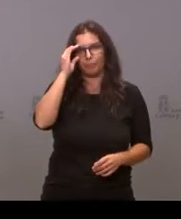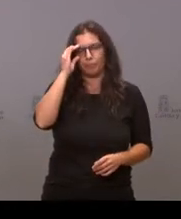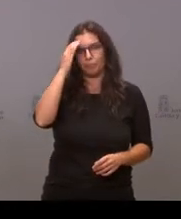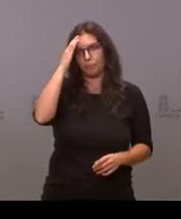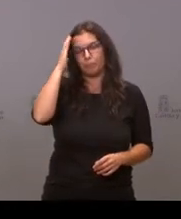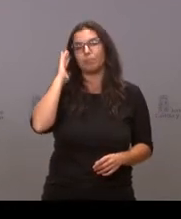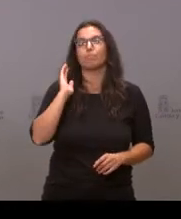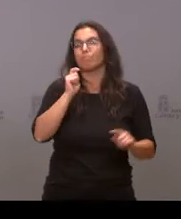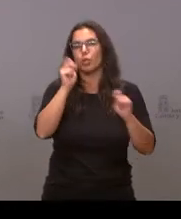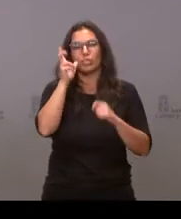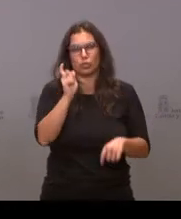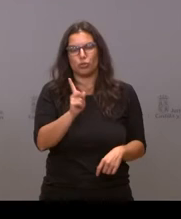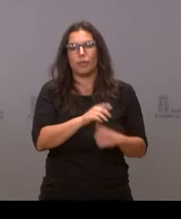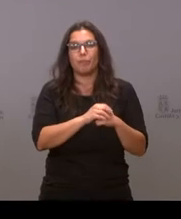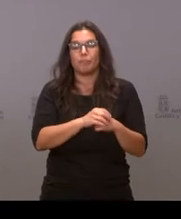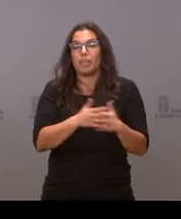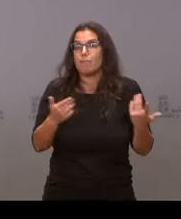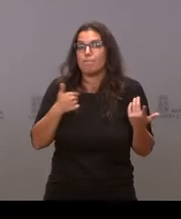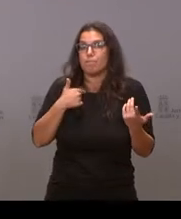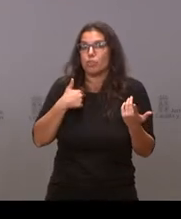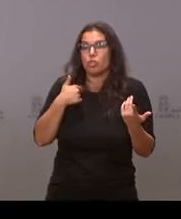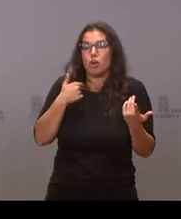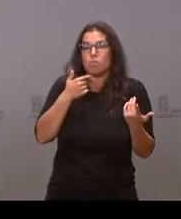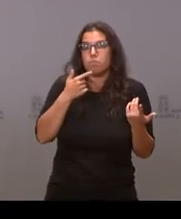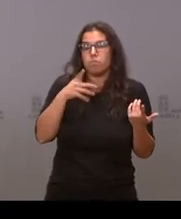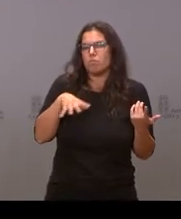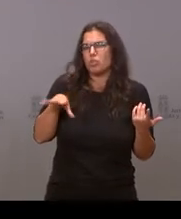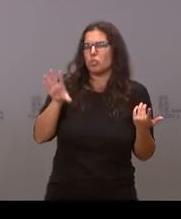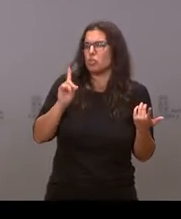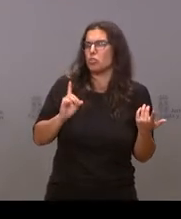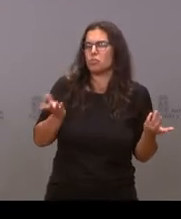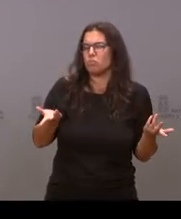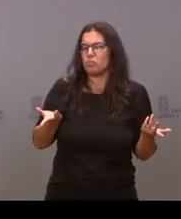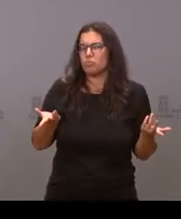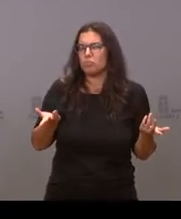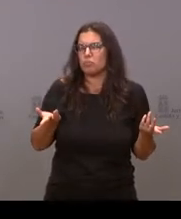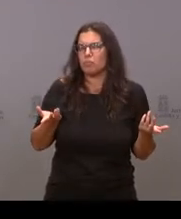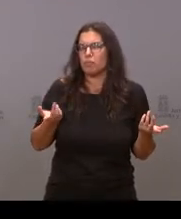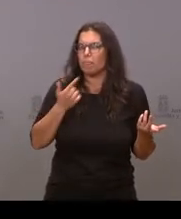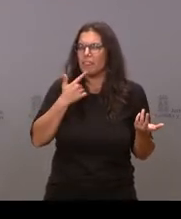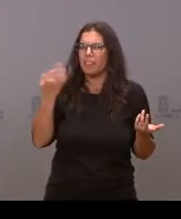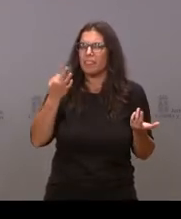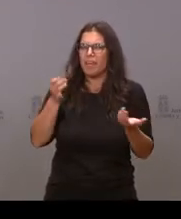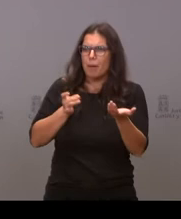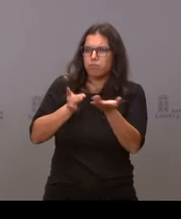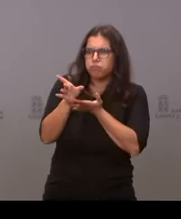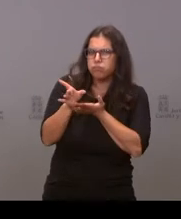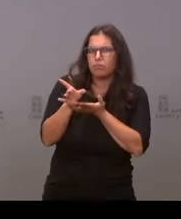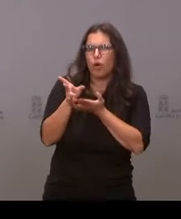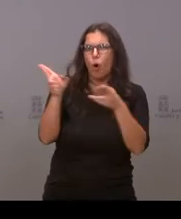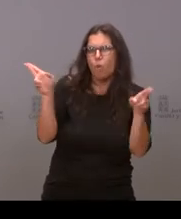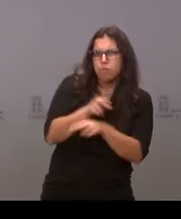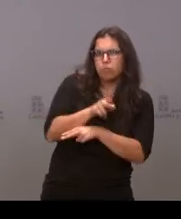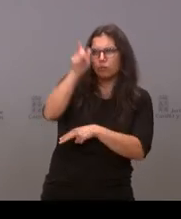bueno yo no he interpretado que tenga que ser o no el cs el